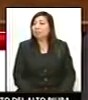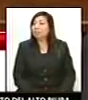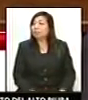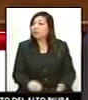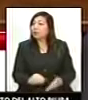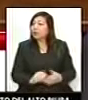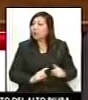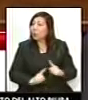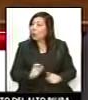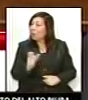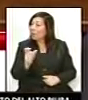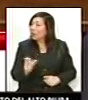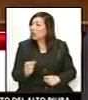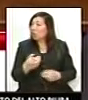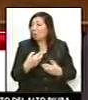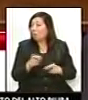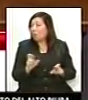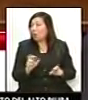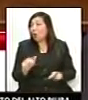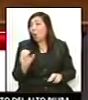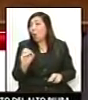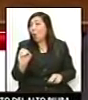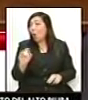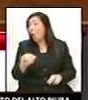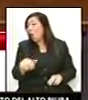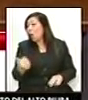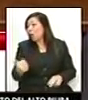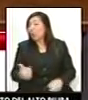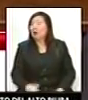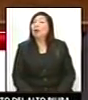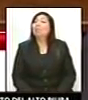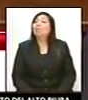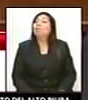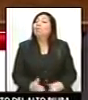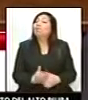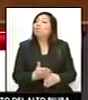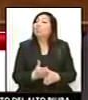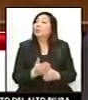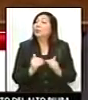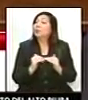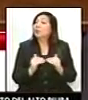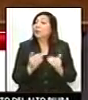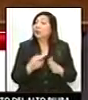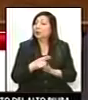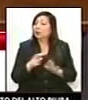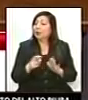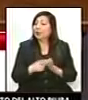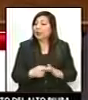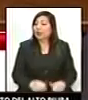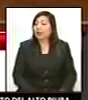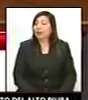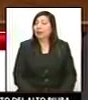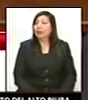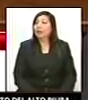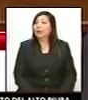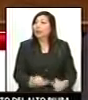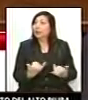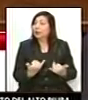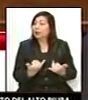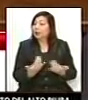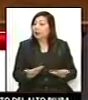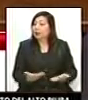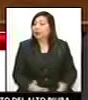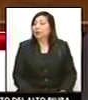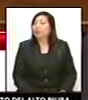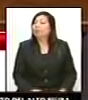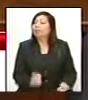cometidos por algunos funcionarios públicos y otros agentes que han participado en el marco de estos proyectos, cuya vigencia